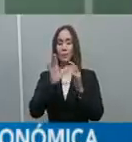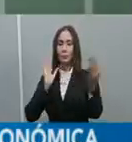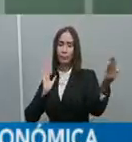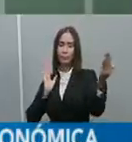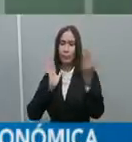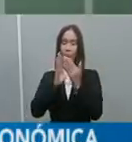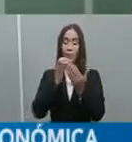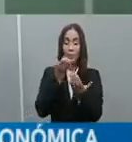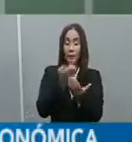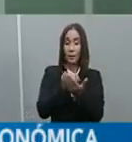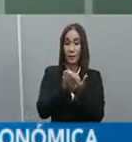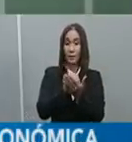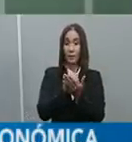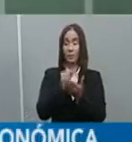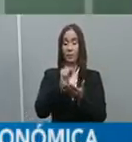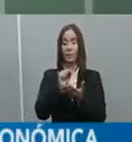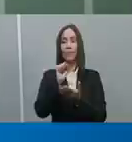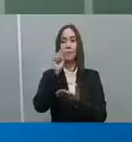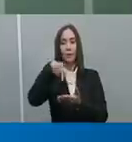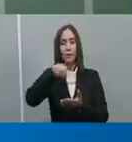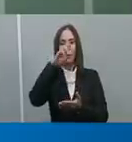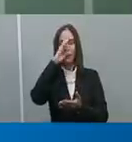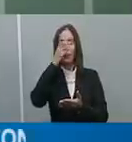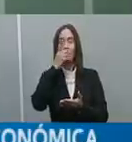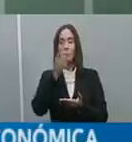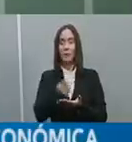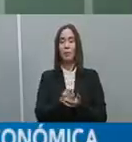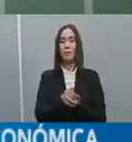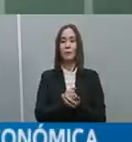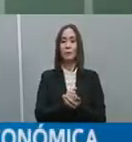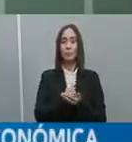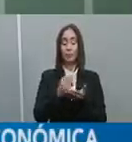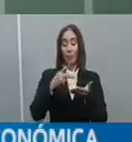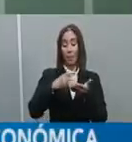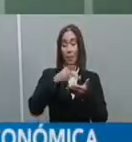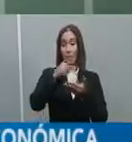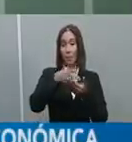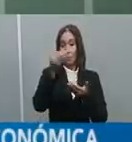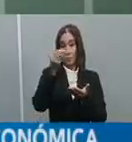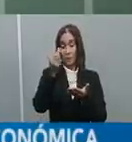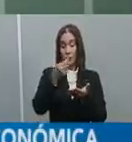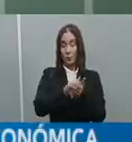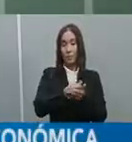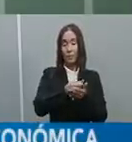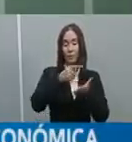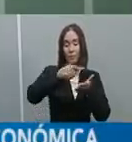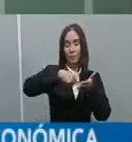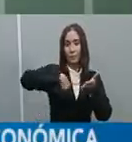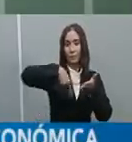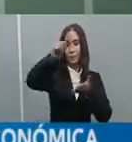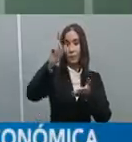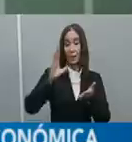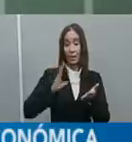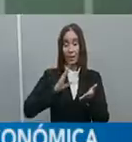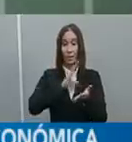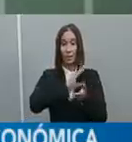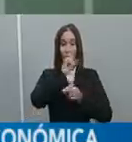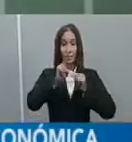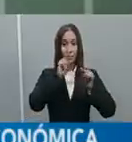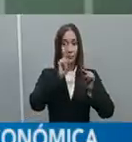situación económica y social. Pues el presupuesto complementario que acaba de aprobar el Congreso